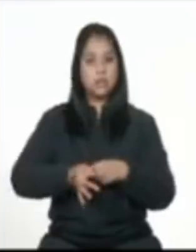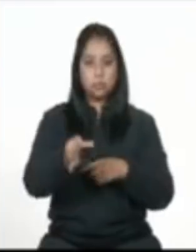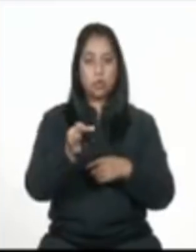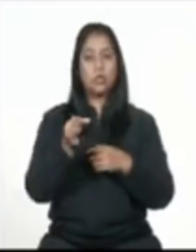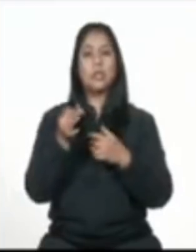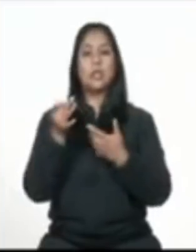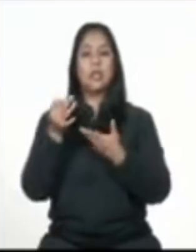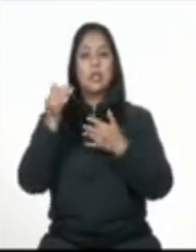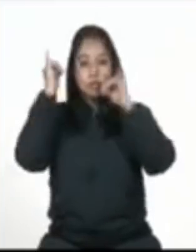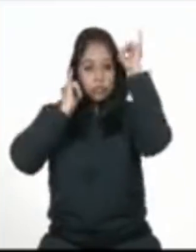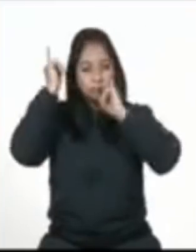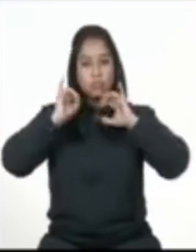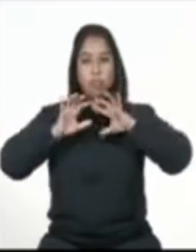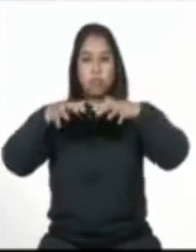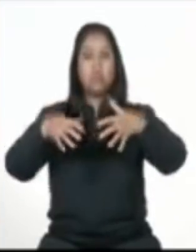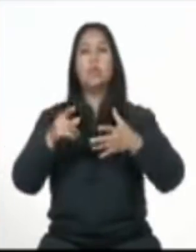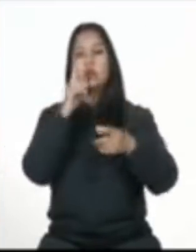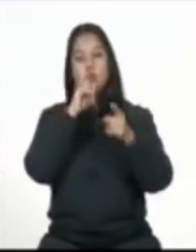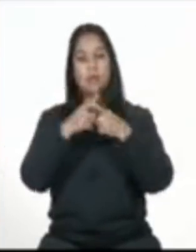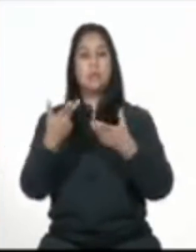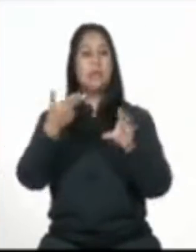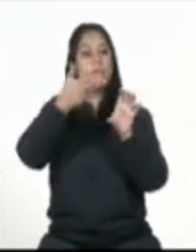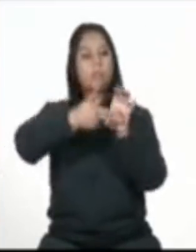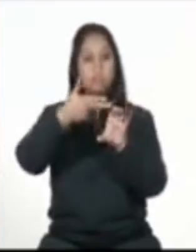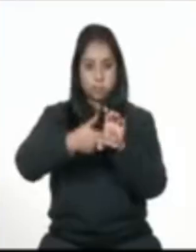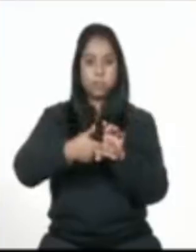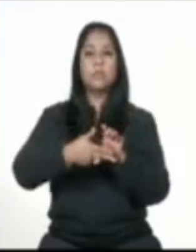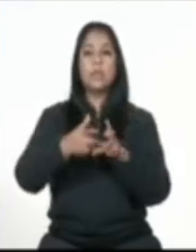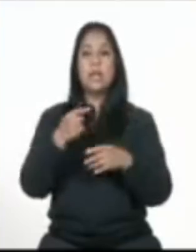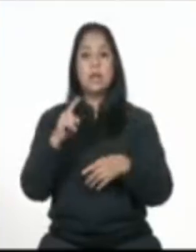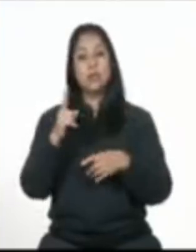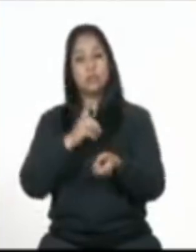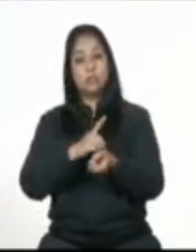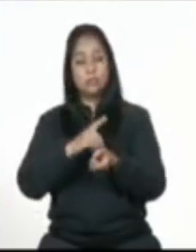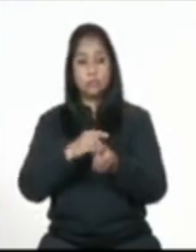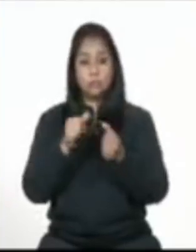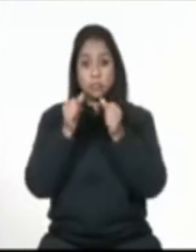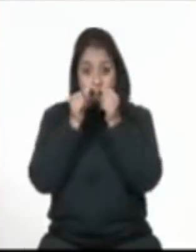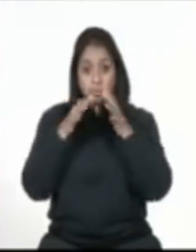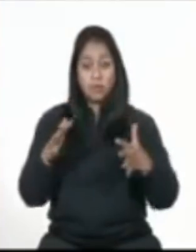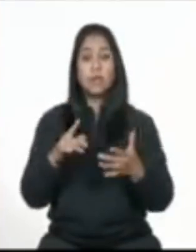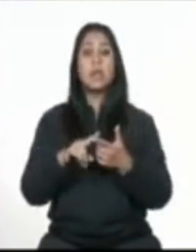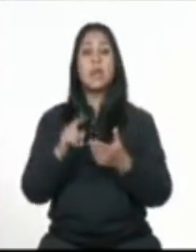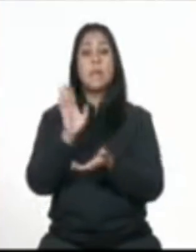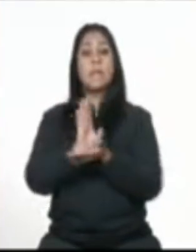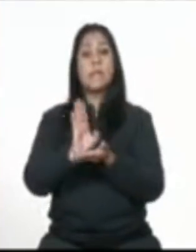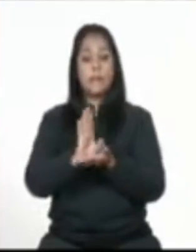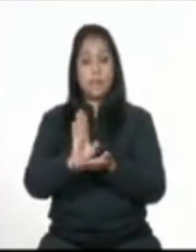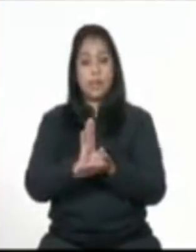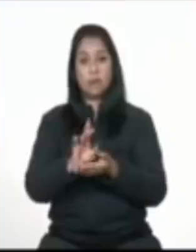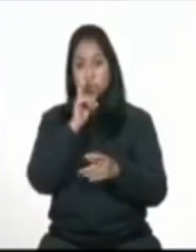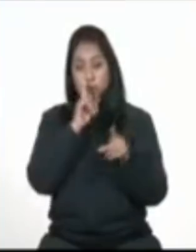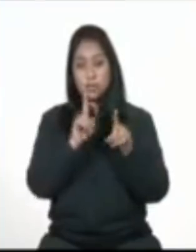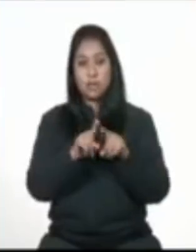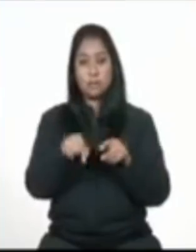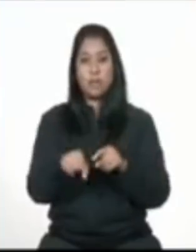pesado, la distribución de combustibles y derivados, las veterinarias, los bancos e instituciones financieras, incluyendo